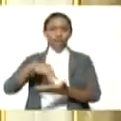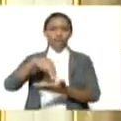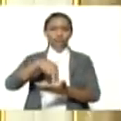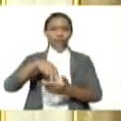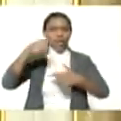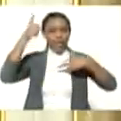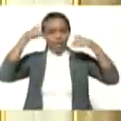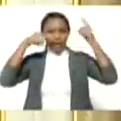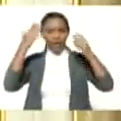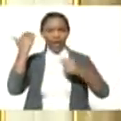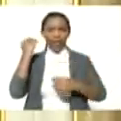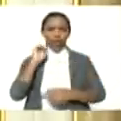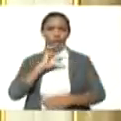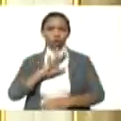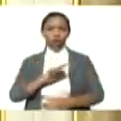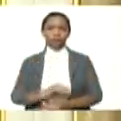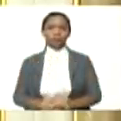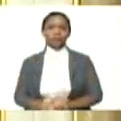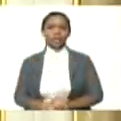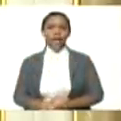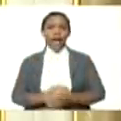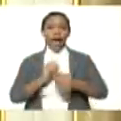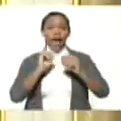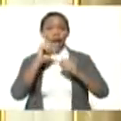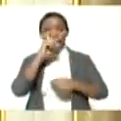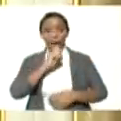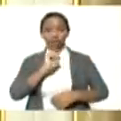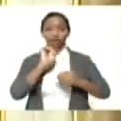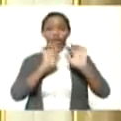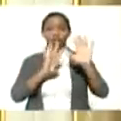Chávez. El 92 fue un año